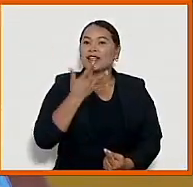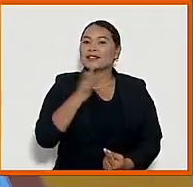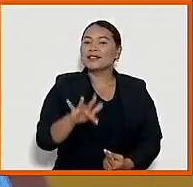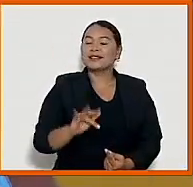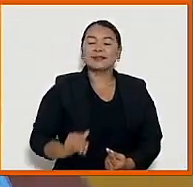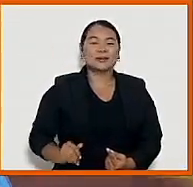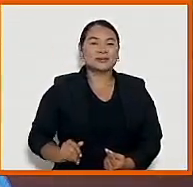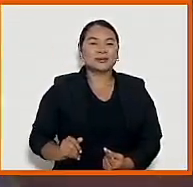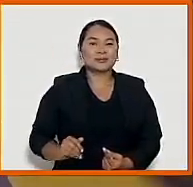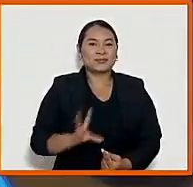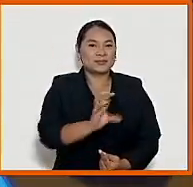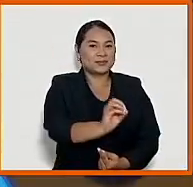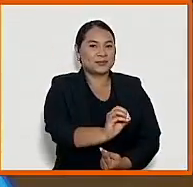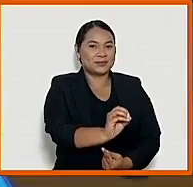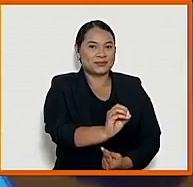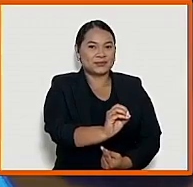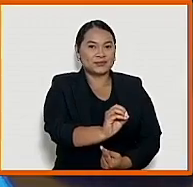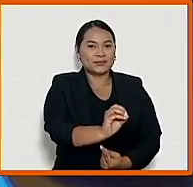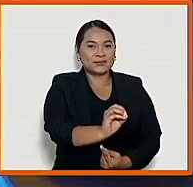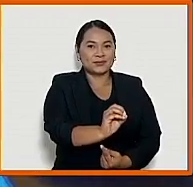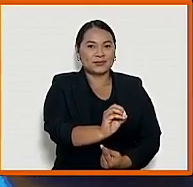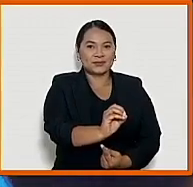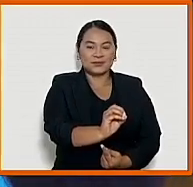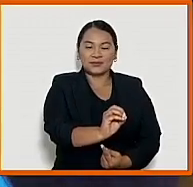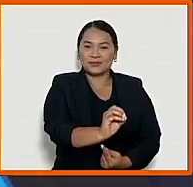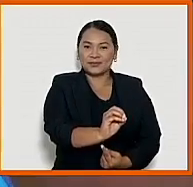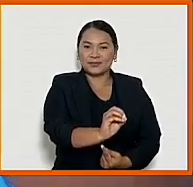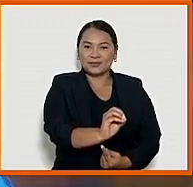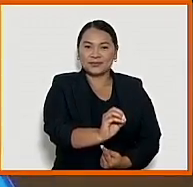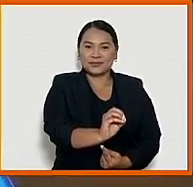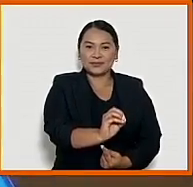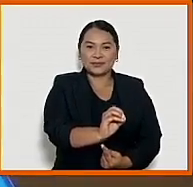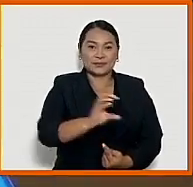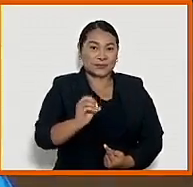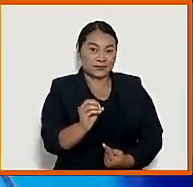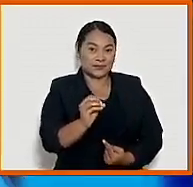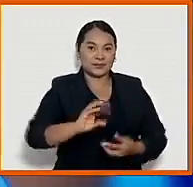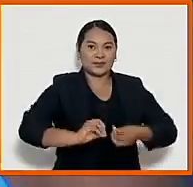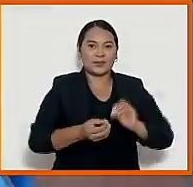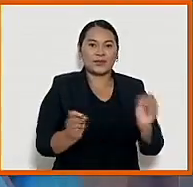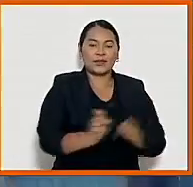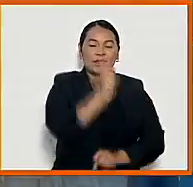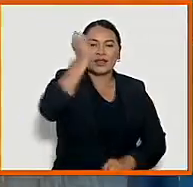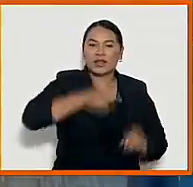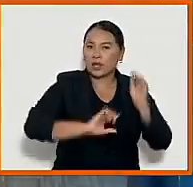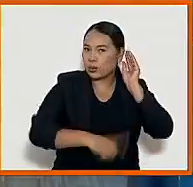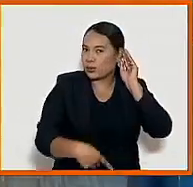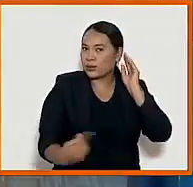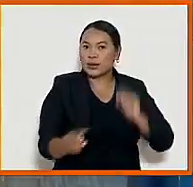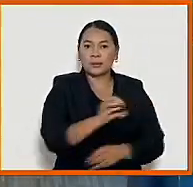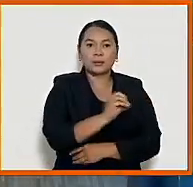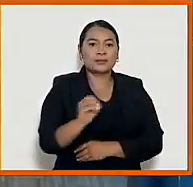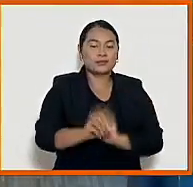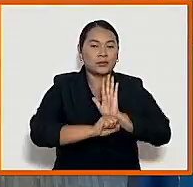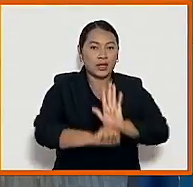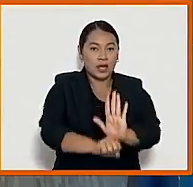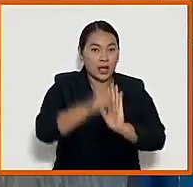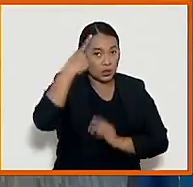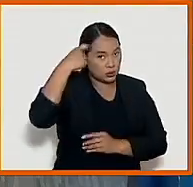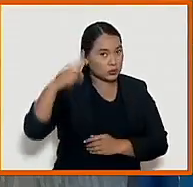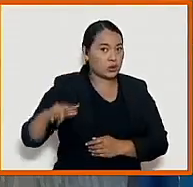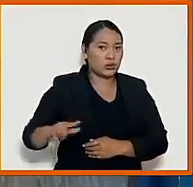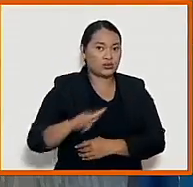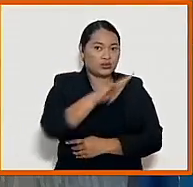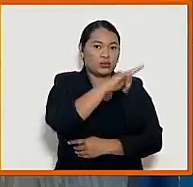el 0, segundo dígito. Este es el 0, número favorecido 00 con su símbolo de sueños,